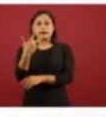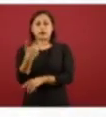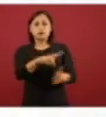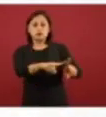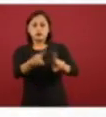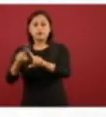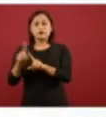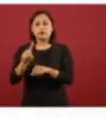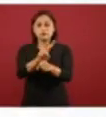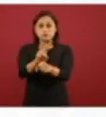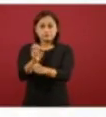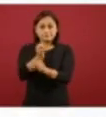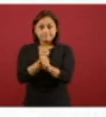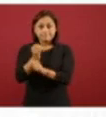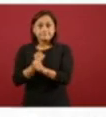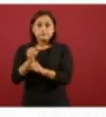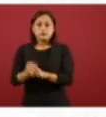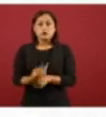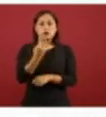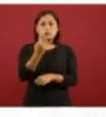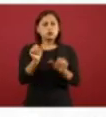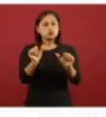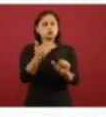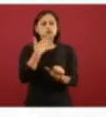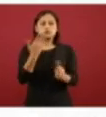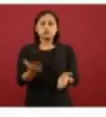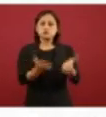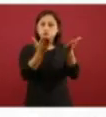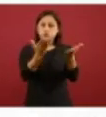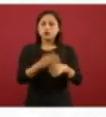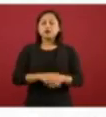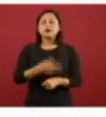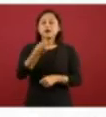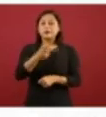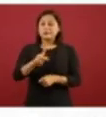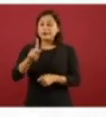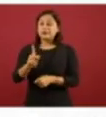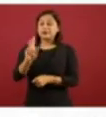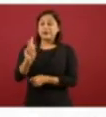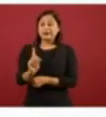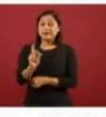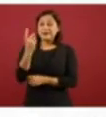verificaciones, dos fueron sin infracción. Ahora fue muy alto el número infraccionado, fueron